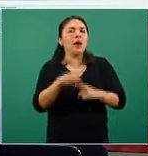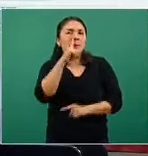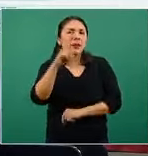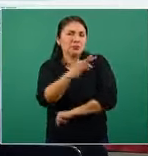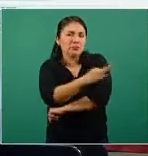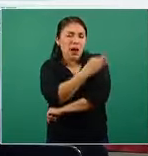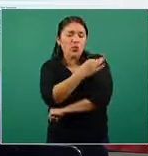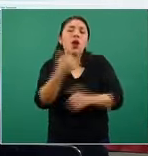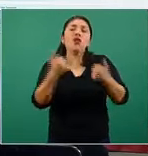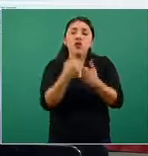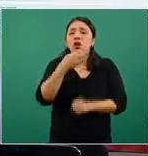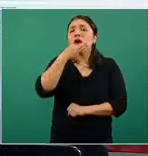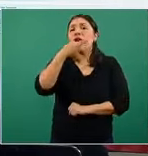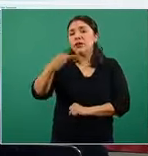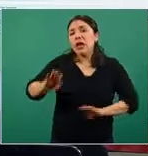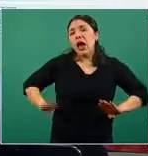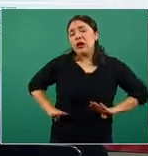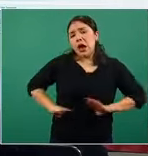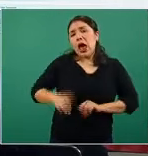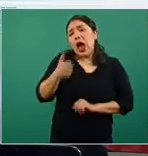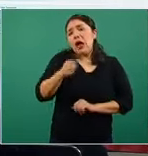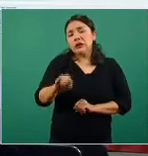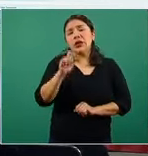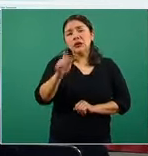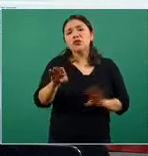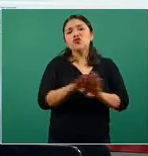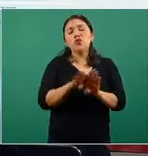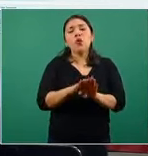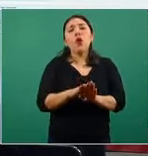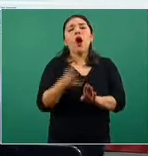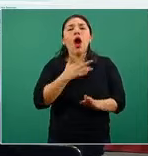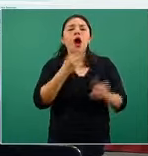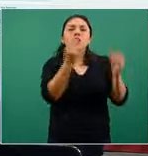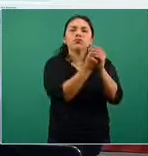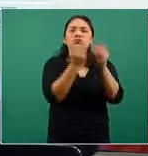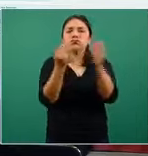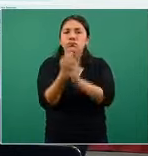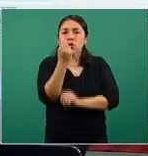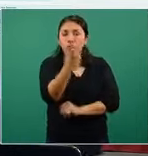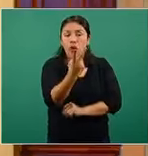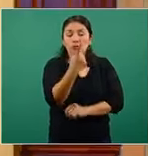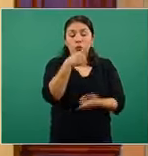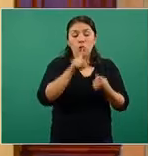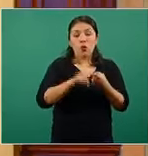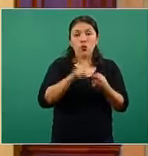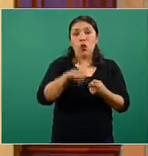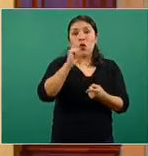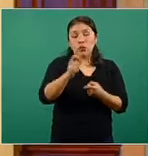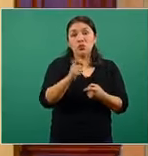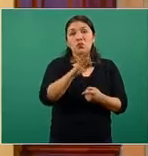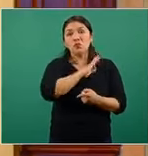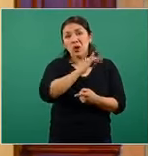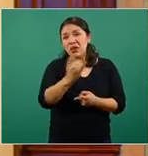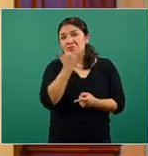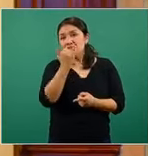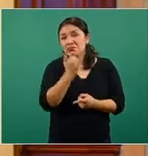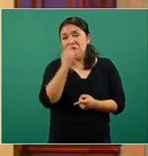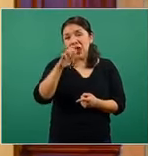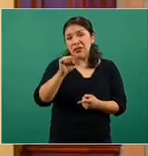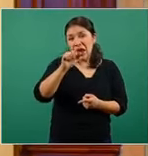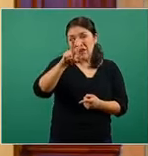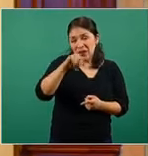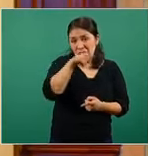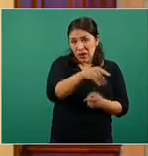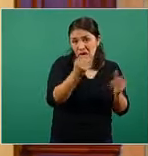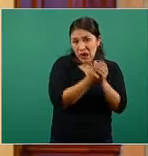entonces lo notifican con las características de las dos clasificaciones, que son eventos supuestamente atribuibles a vacunación o